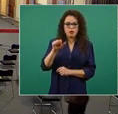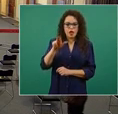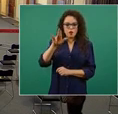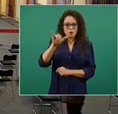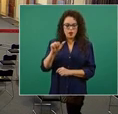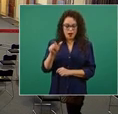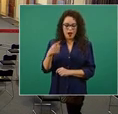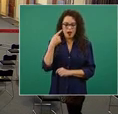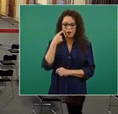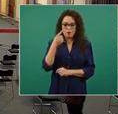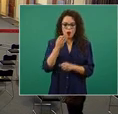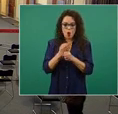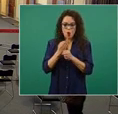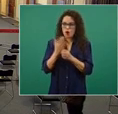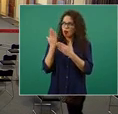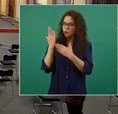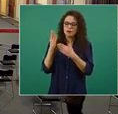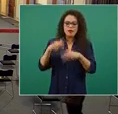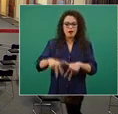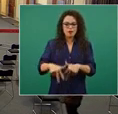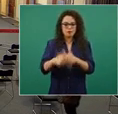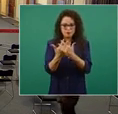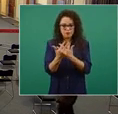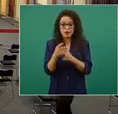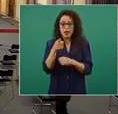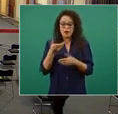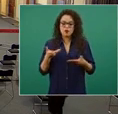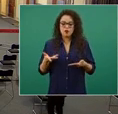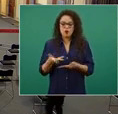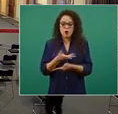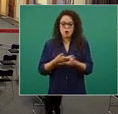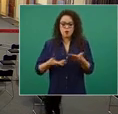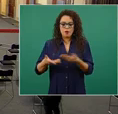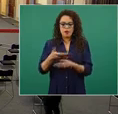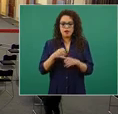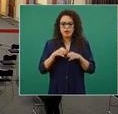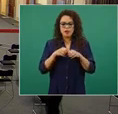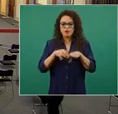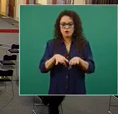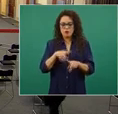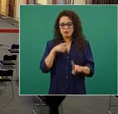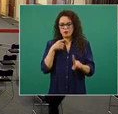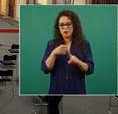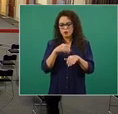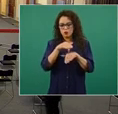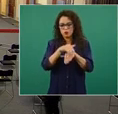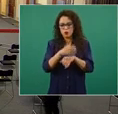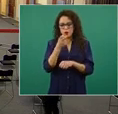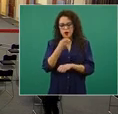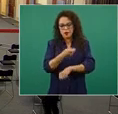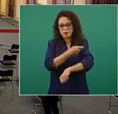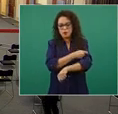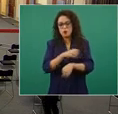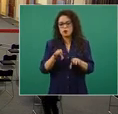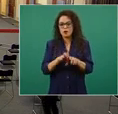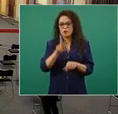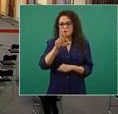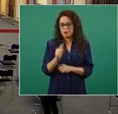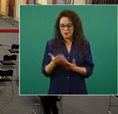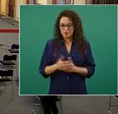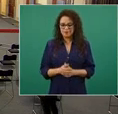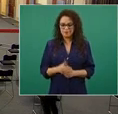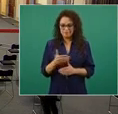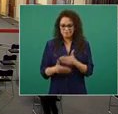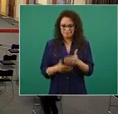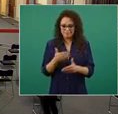transmisión remota, nos estará compartiendo esta parte del componente técnico y de los avances. Saludamos con